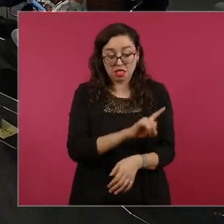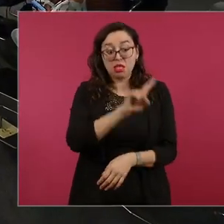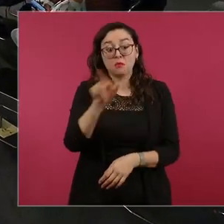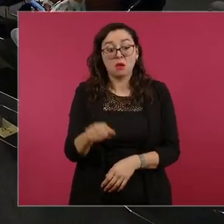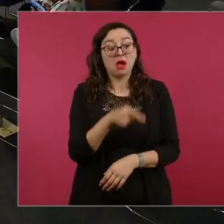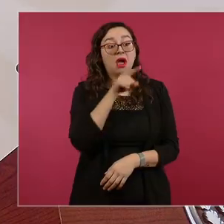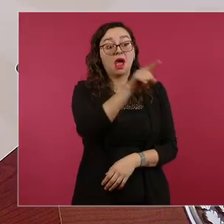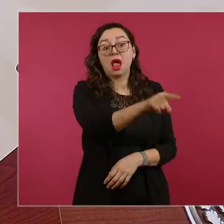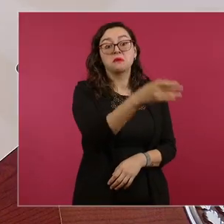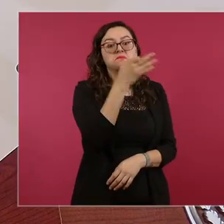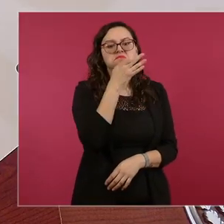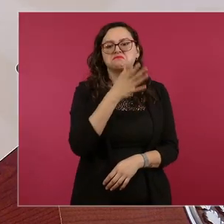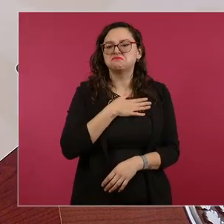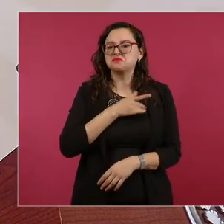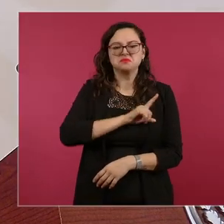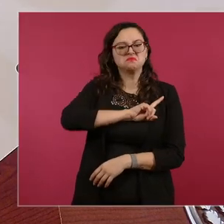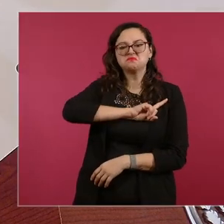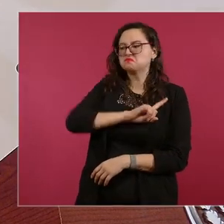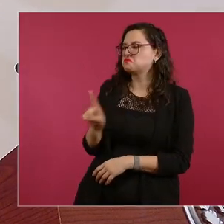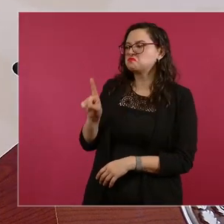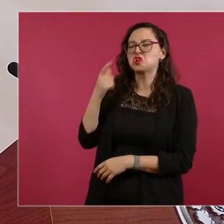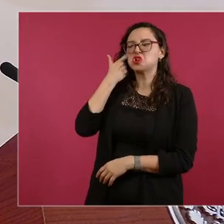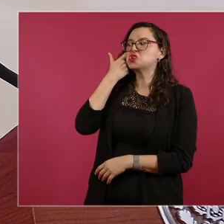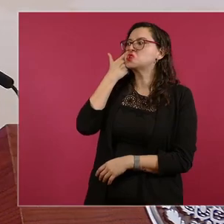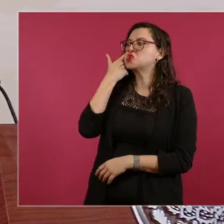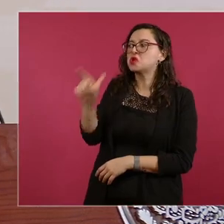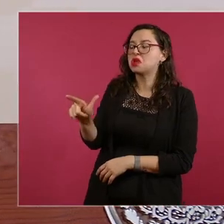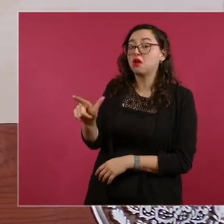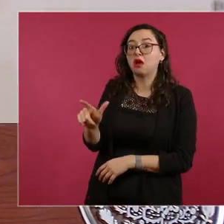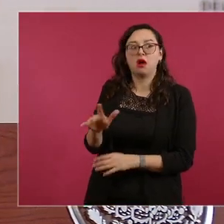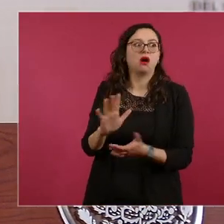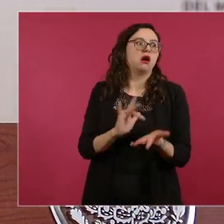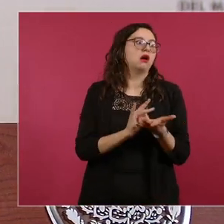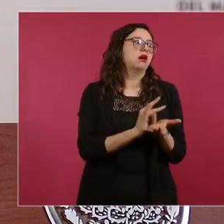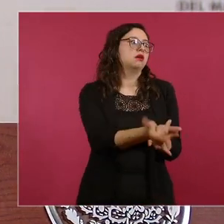pues Dios existe.